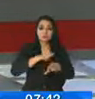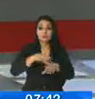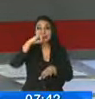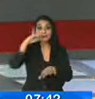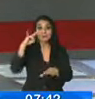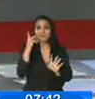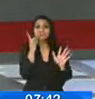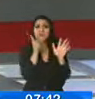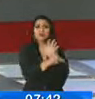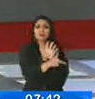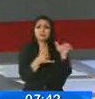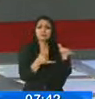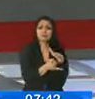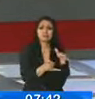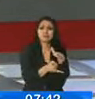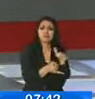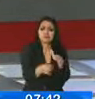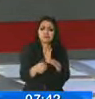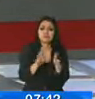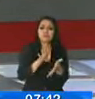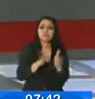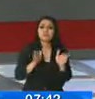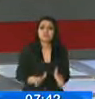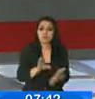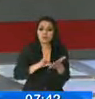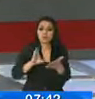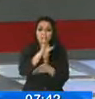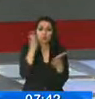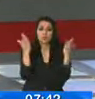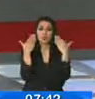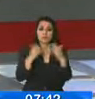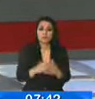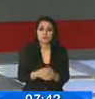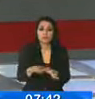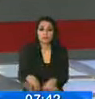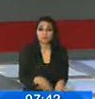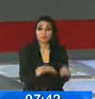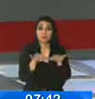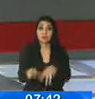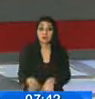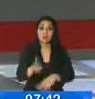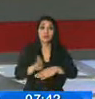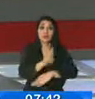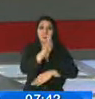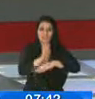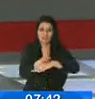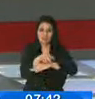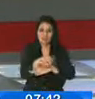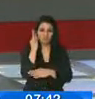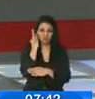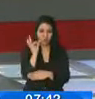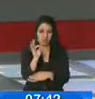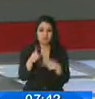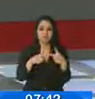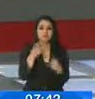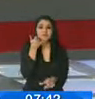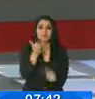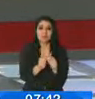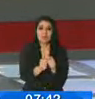sexual a varios estudiantes de un plantel de Guayaquil. La computadora de la rectora que fue separada del colegio y los teléfonos de